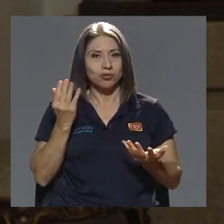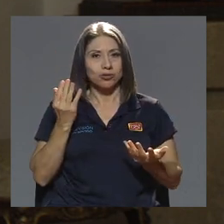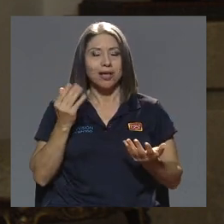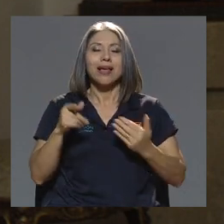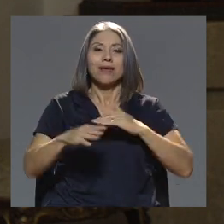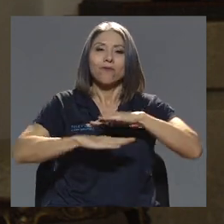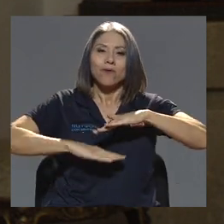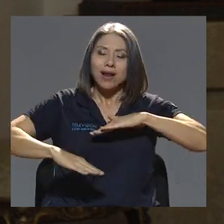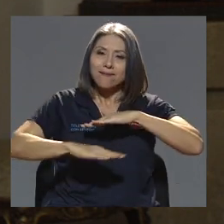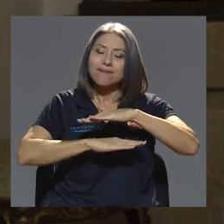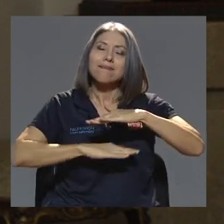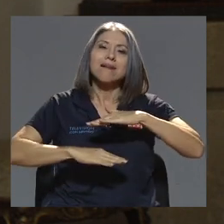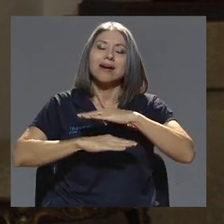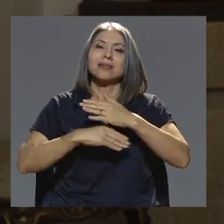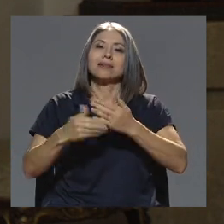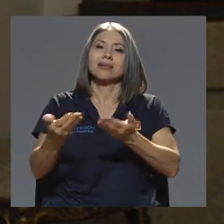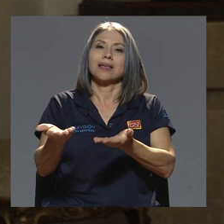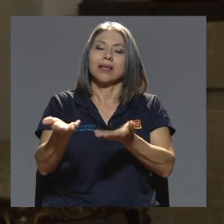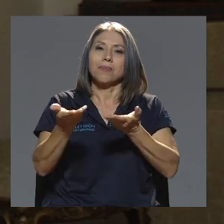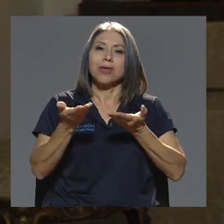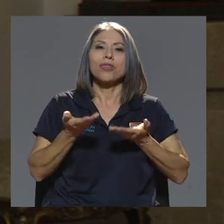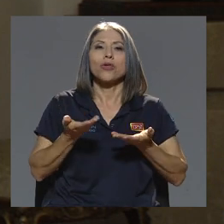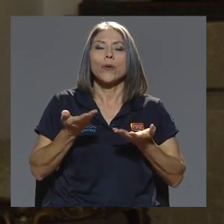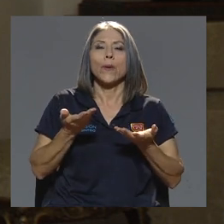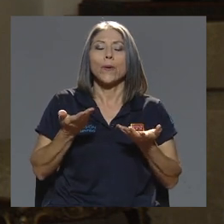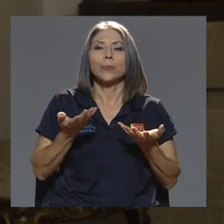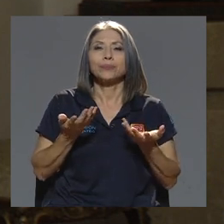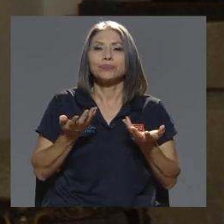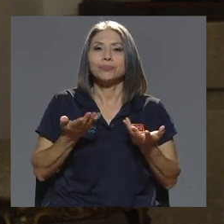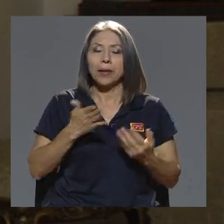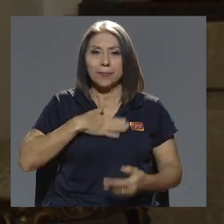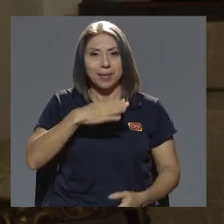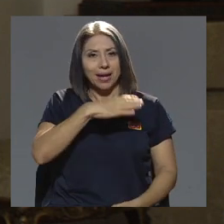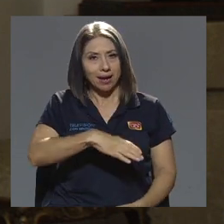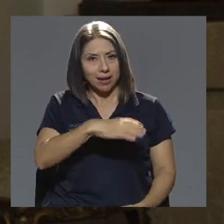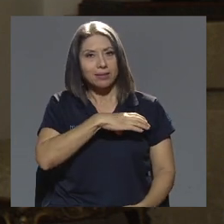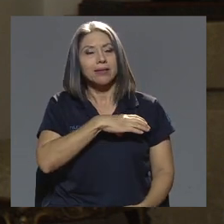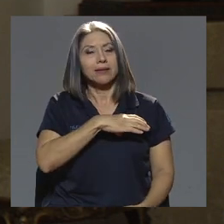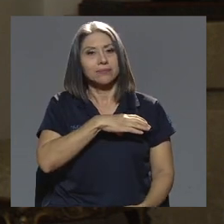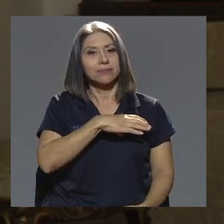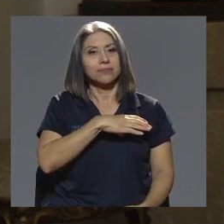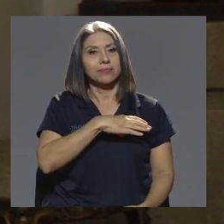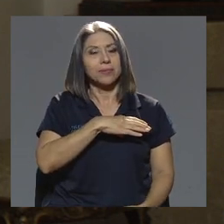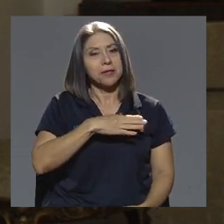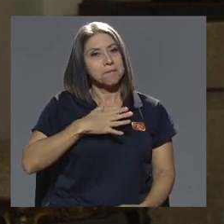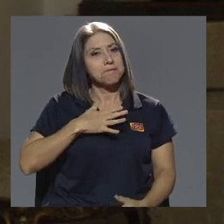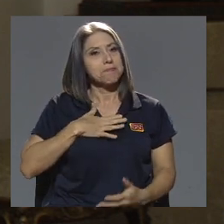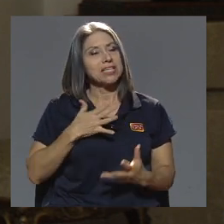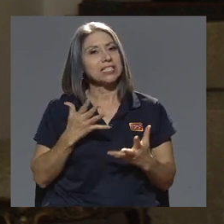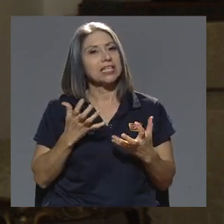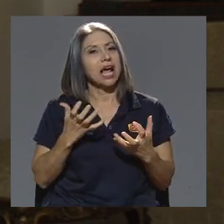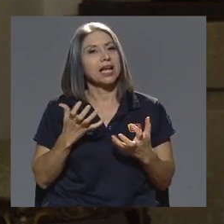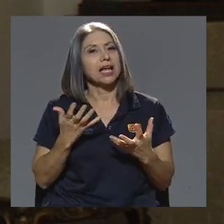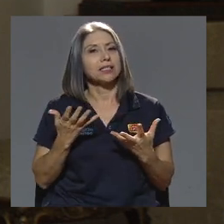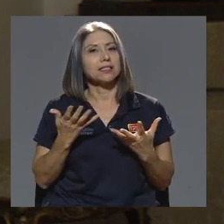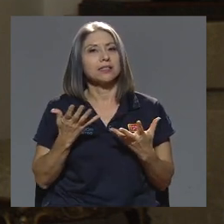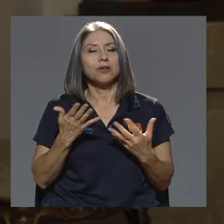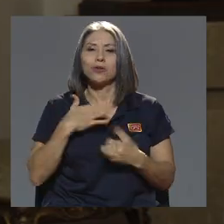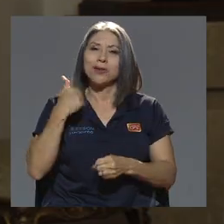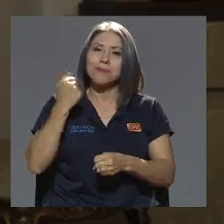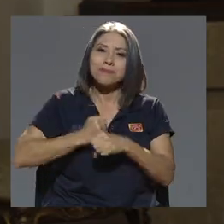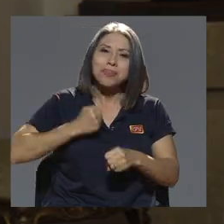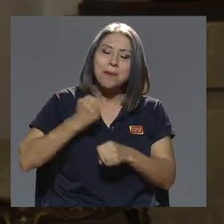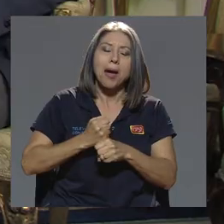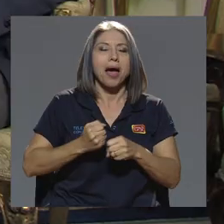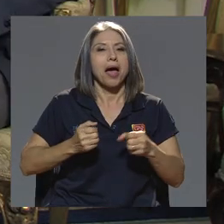la base que me dio a mí, pues, mi carácter, mis ganas de mi trabajo,